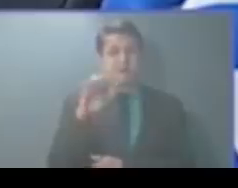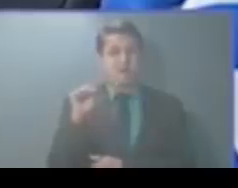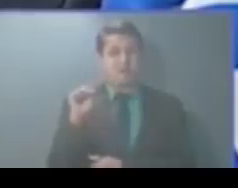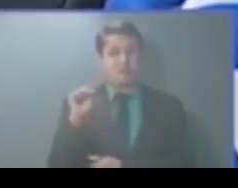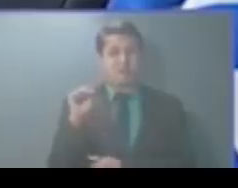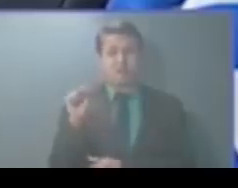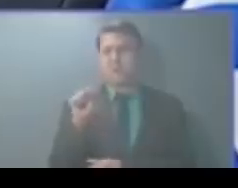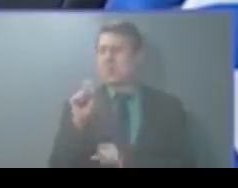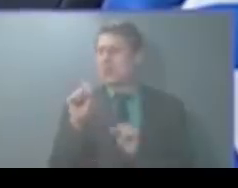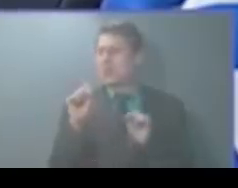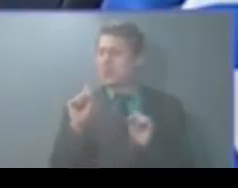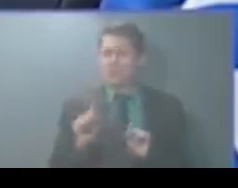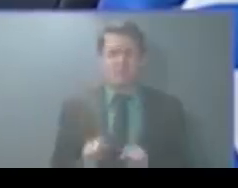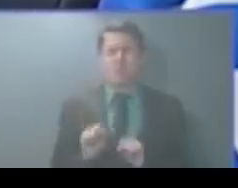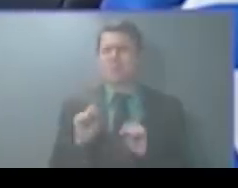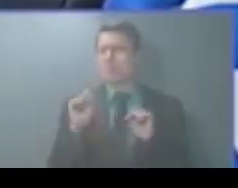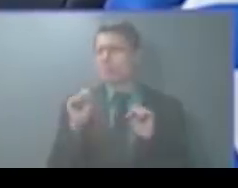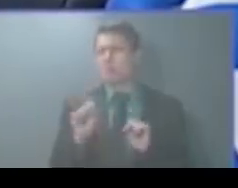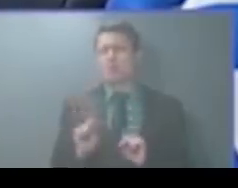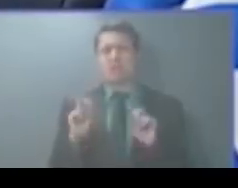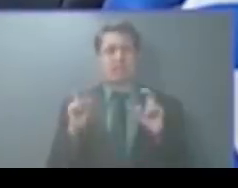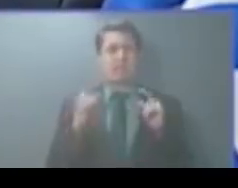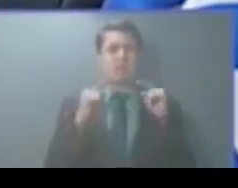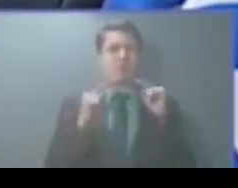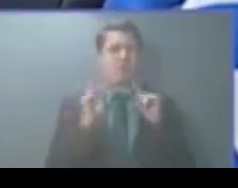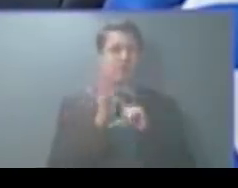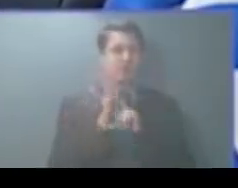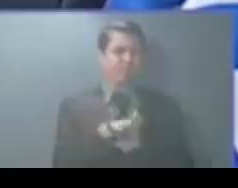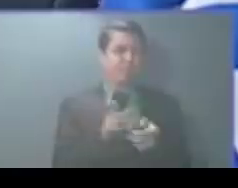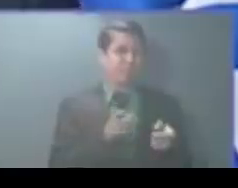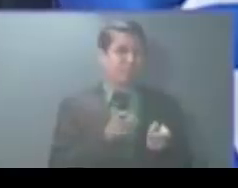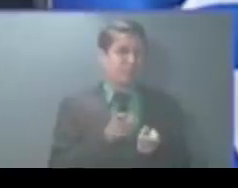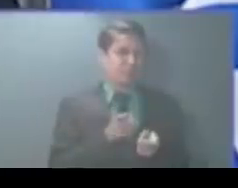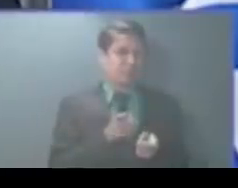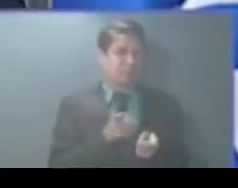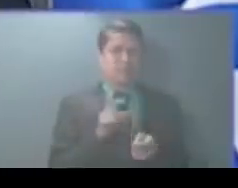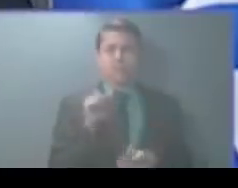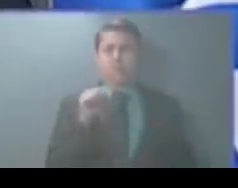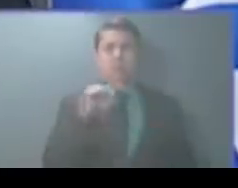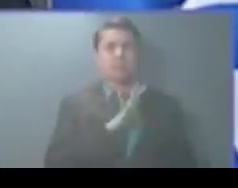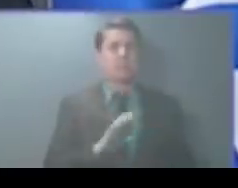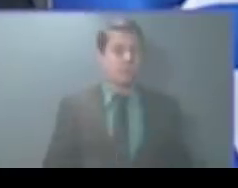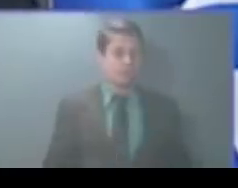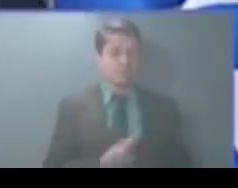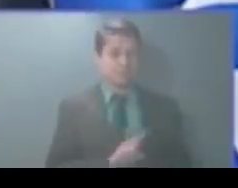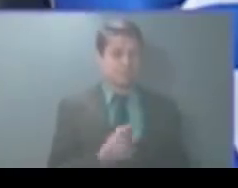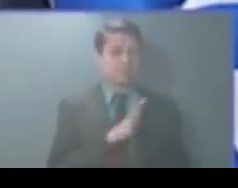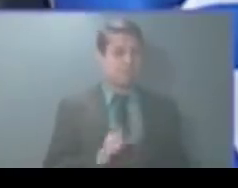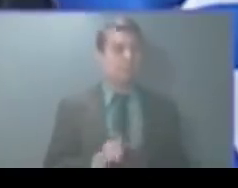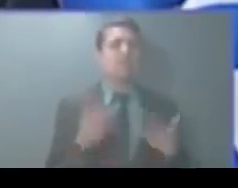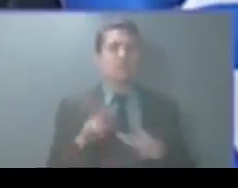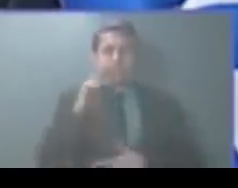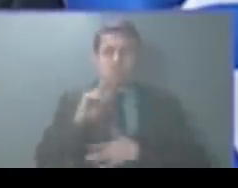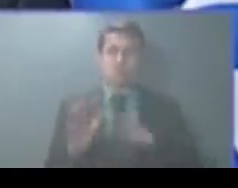no debe ser utilizada para fines autocráticos. En El Salvador, los salvadoreños hemos visto cómo